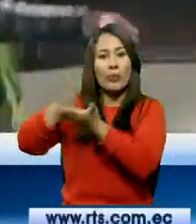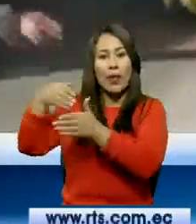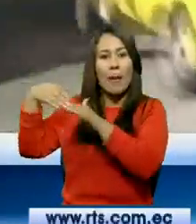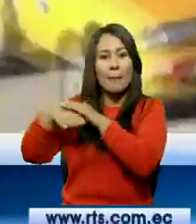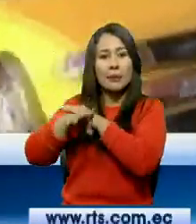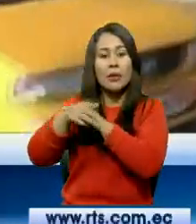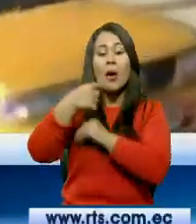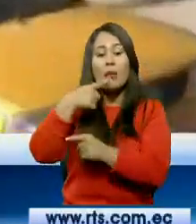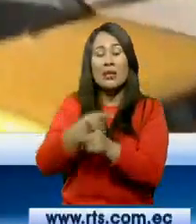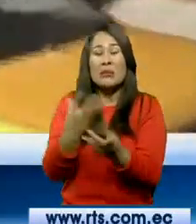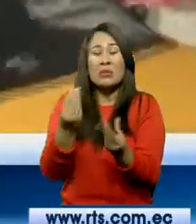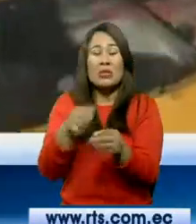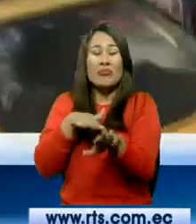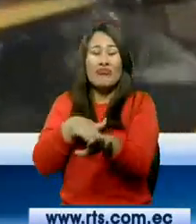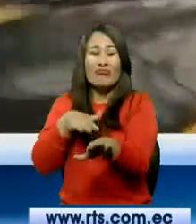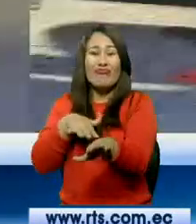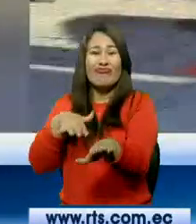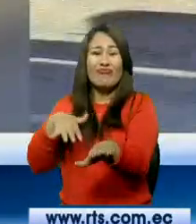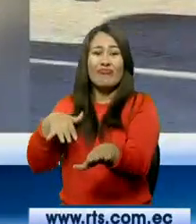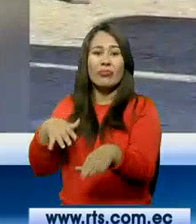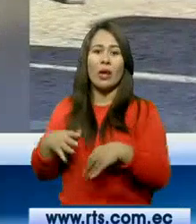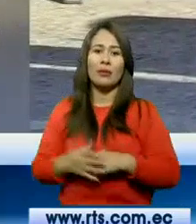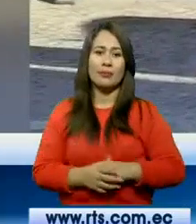que ocasionó congestión vehicular en la zona.